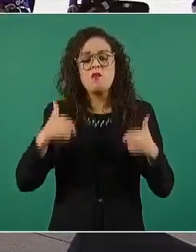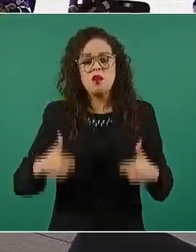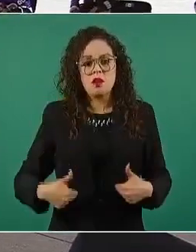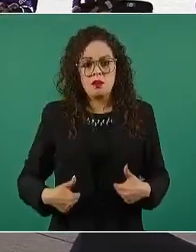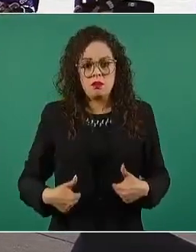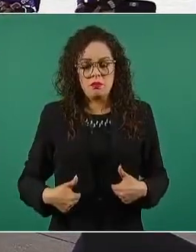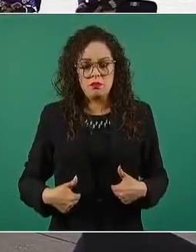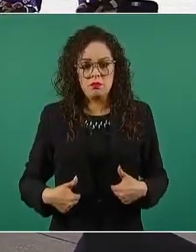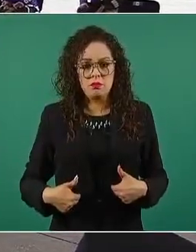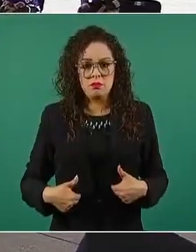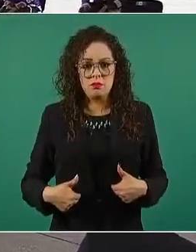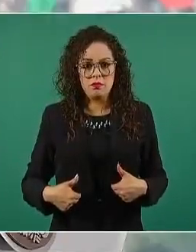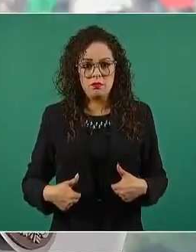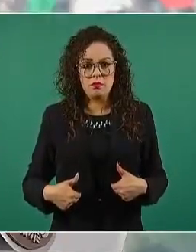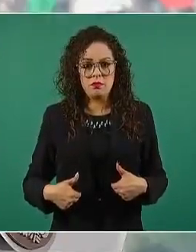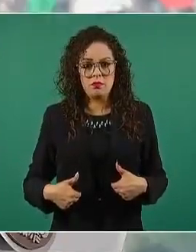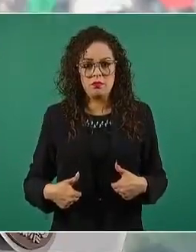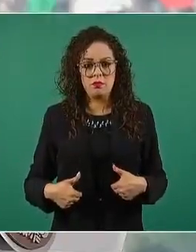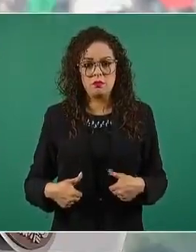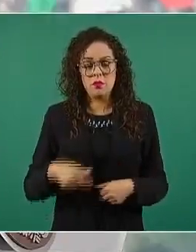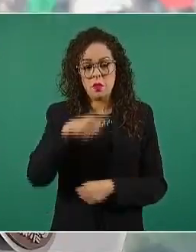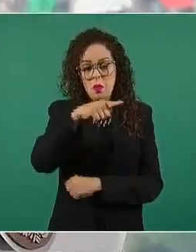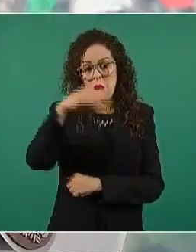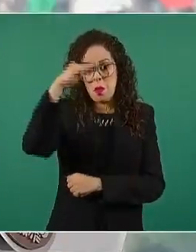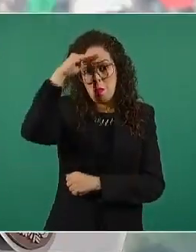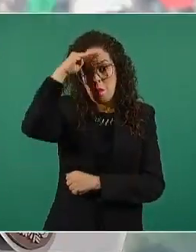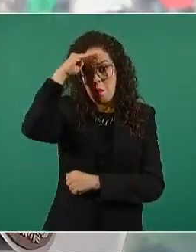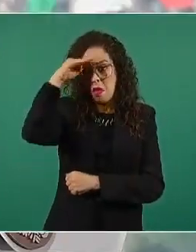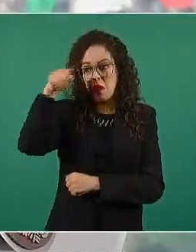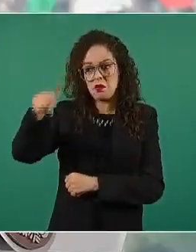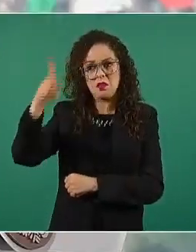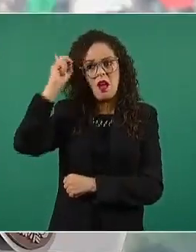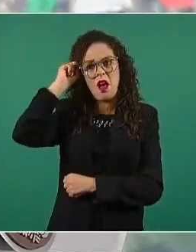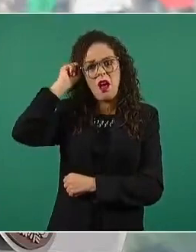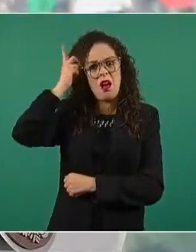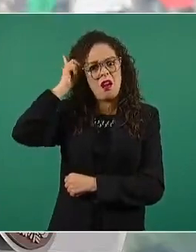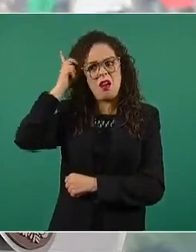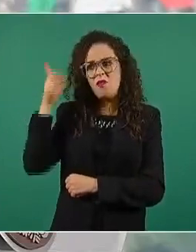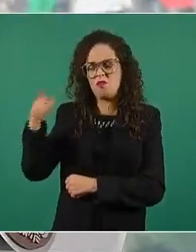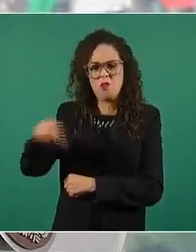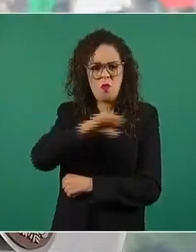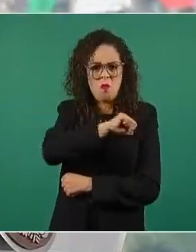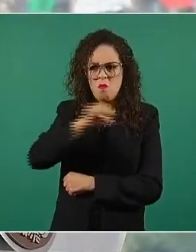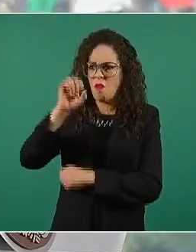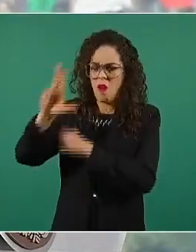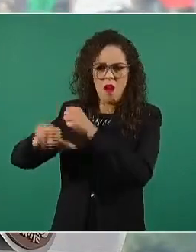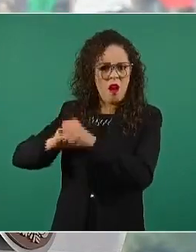pensaban que el caballo era una bestia sobrenatural, monstruosa,